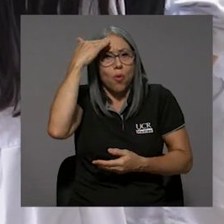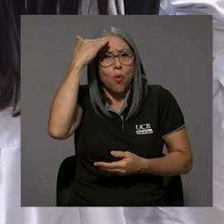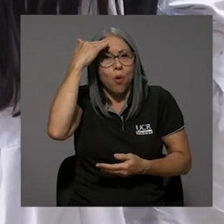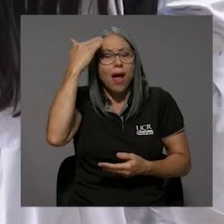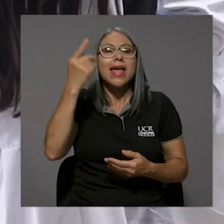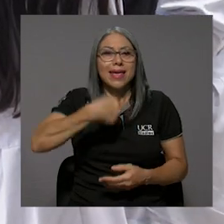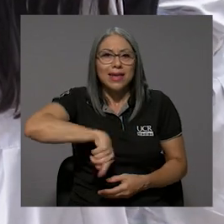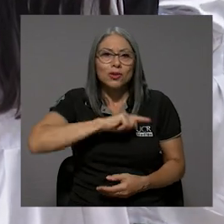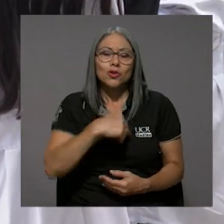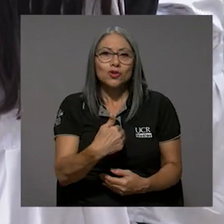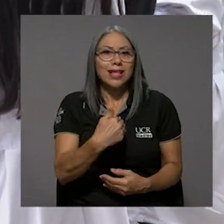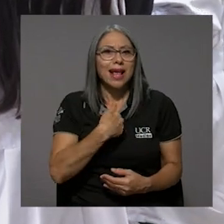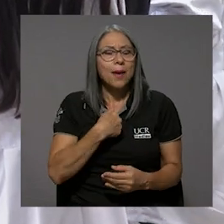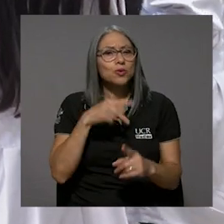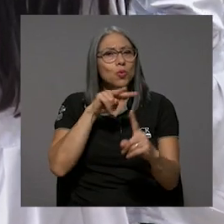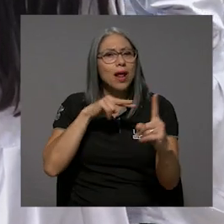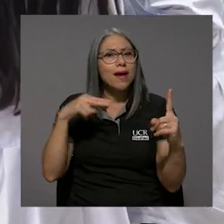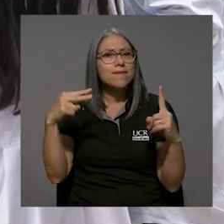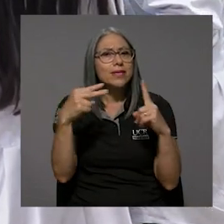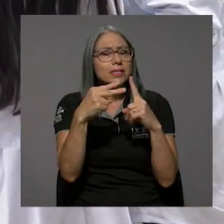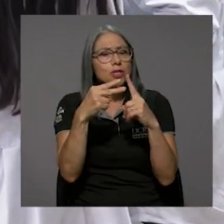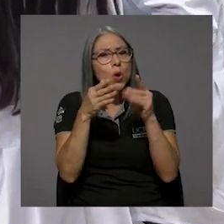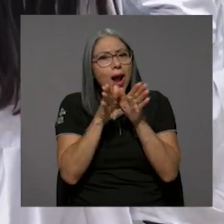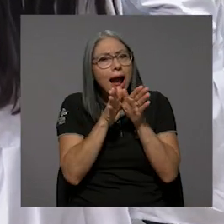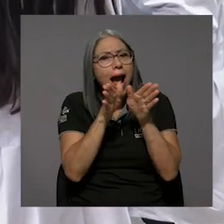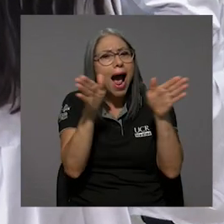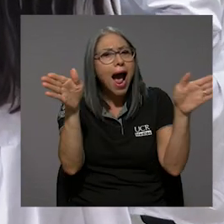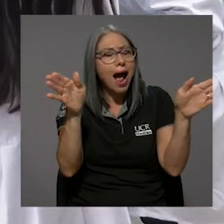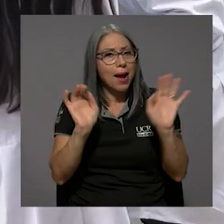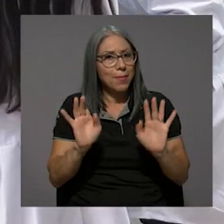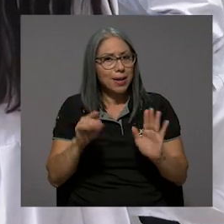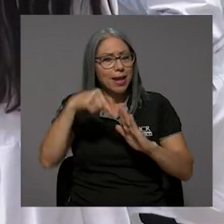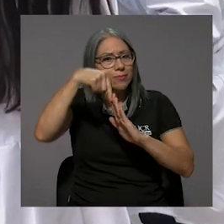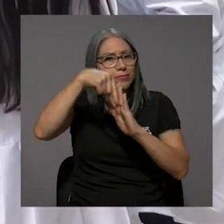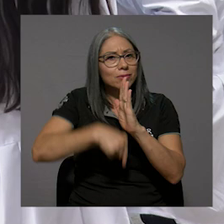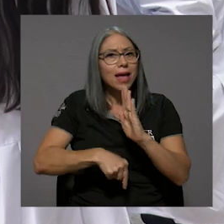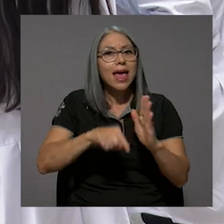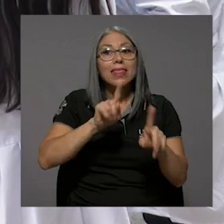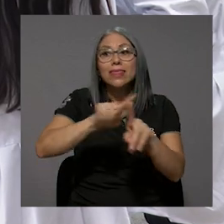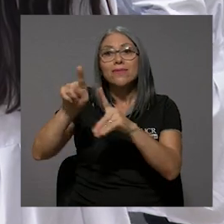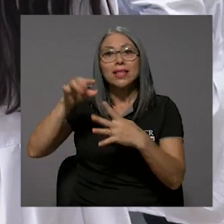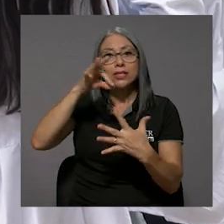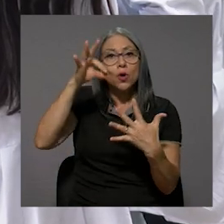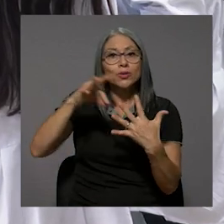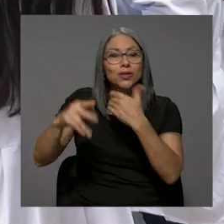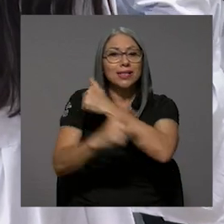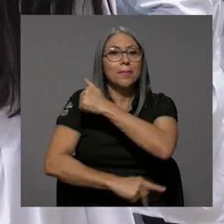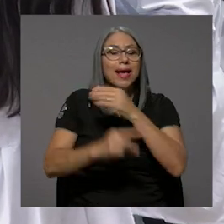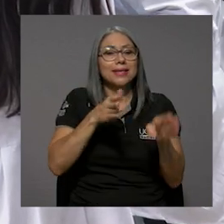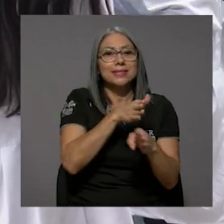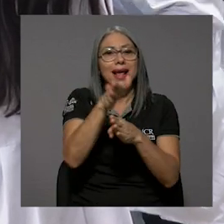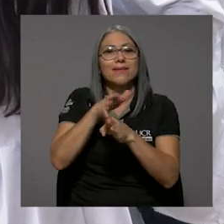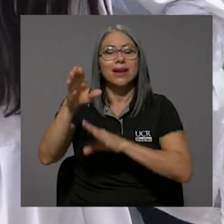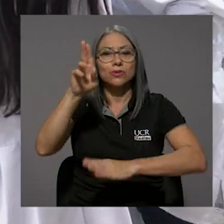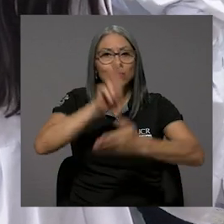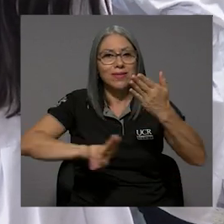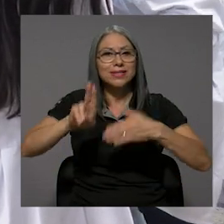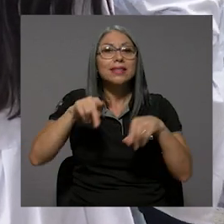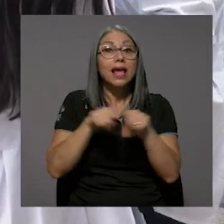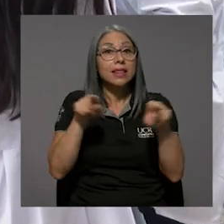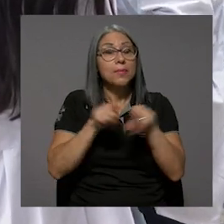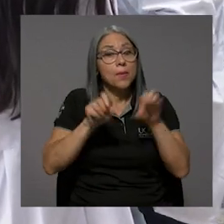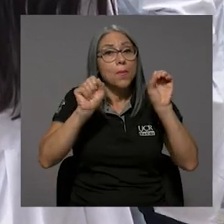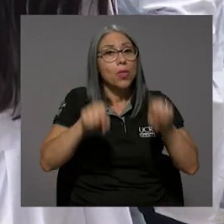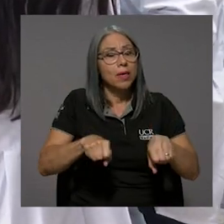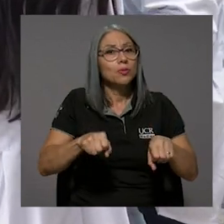le digo, una visión más amplia de las opciones que tenemos en el país en carreras universitarias y también nos